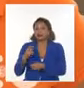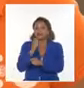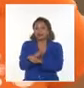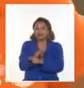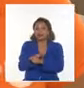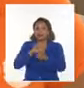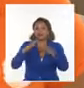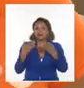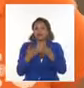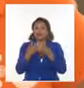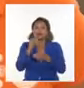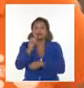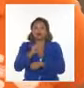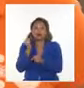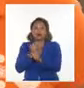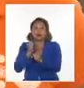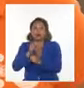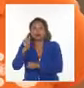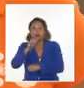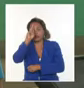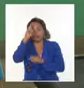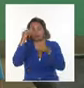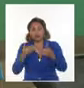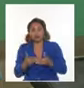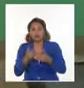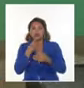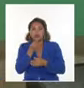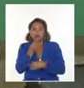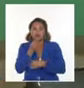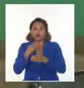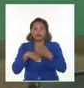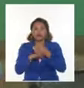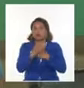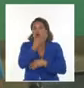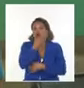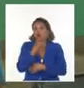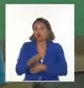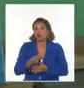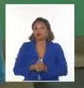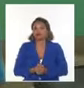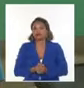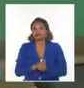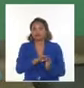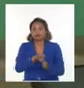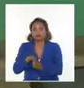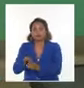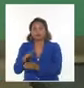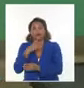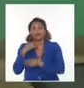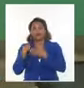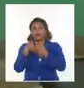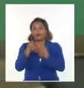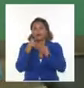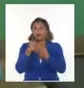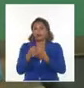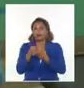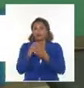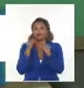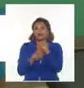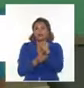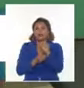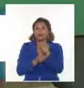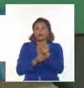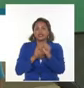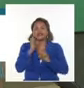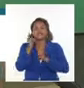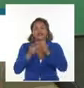todo el personal de salud y el acceso de adolescentes a estos servicios. Estuvimos apoyando el fortalecimiento de los servicios de referencia de